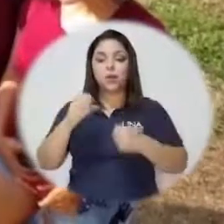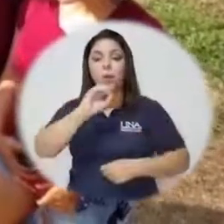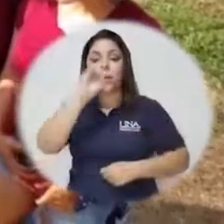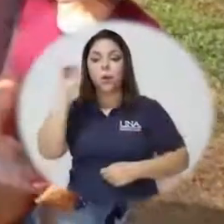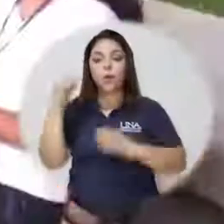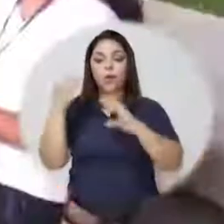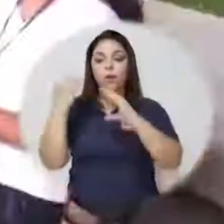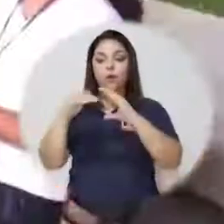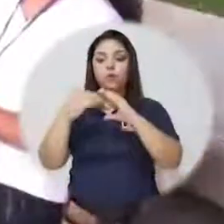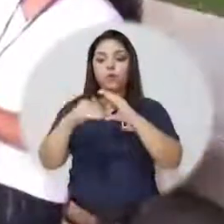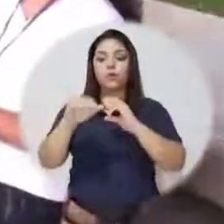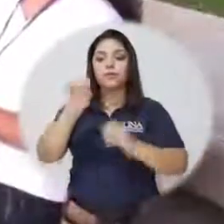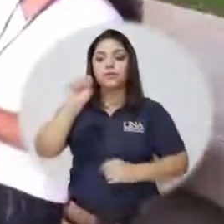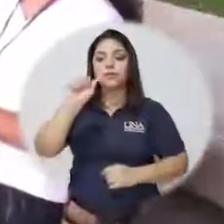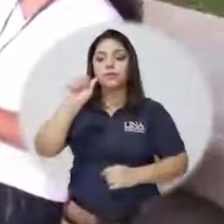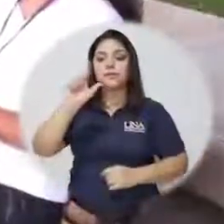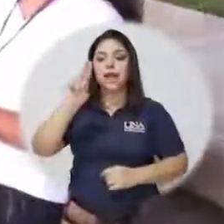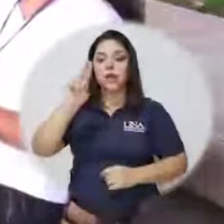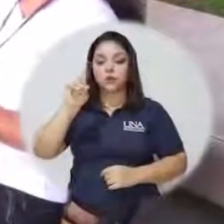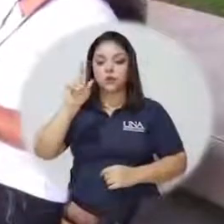www.vidaestudiantil.una.ac.cr/salud o escribir a los correos